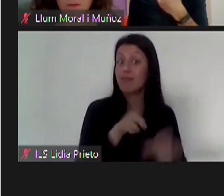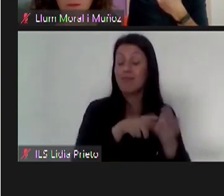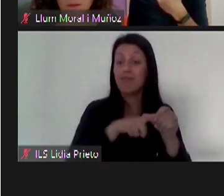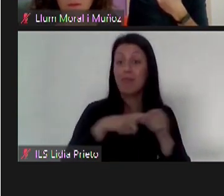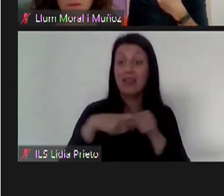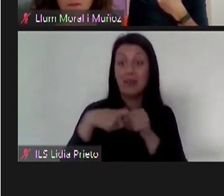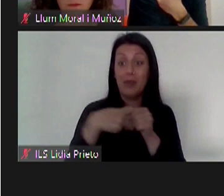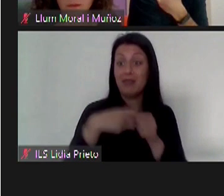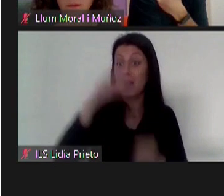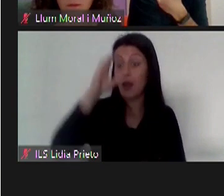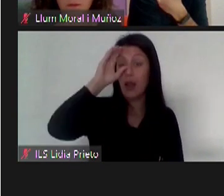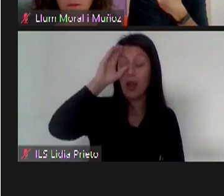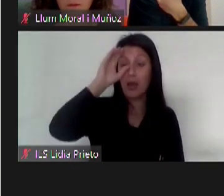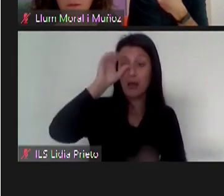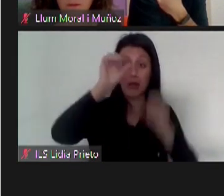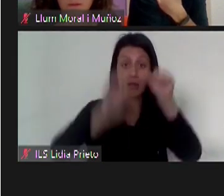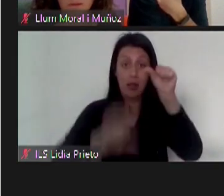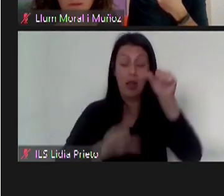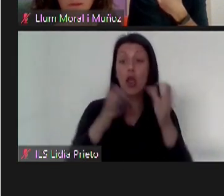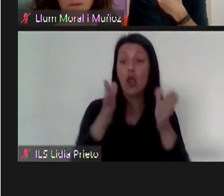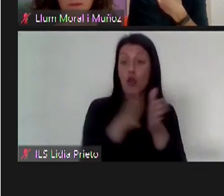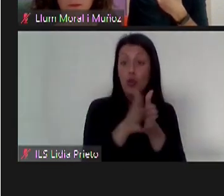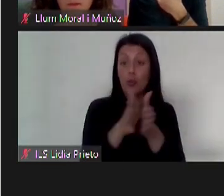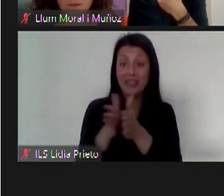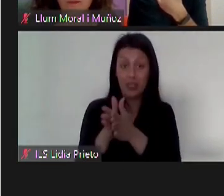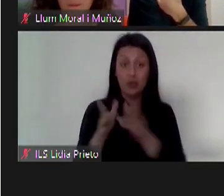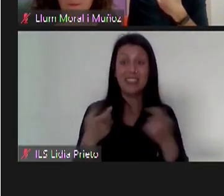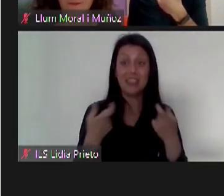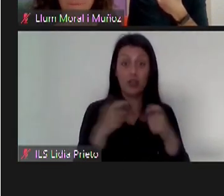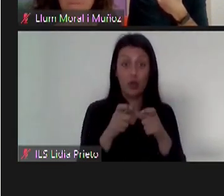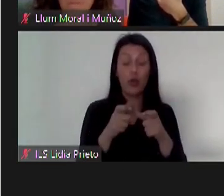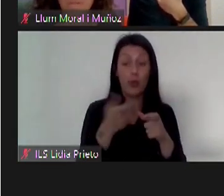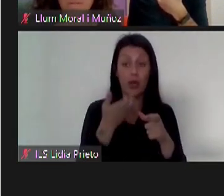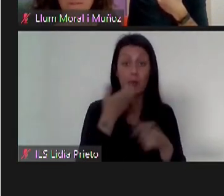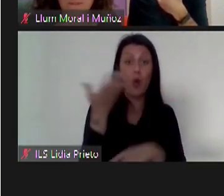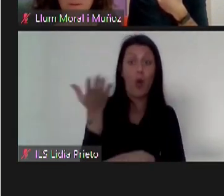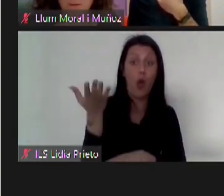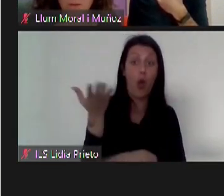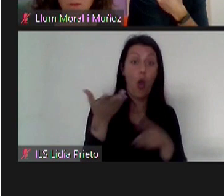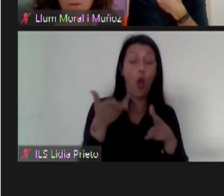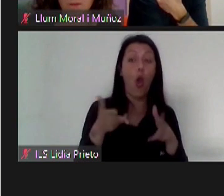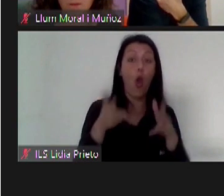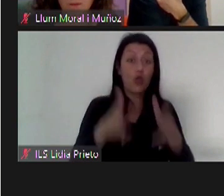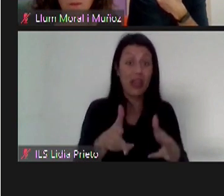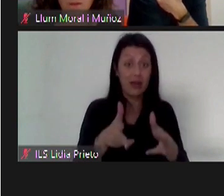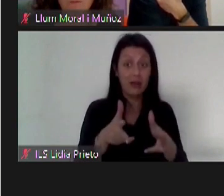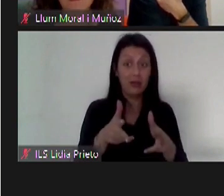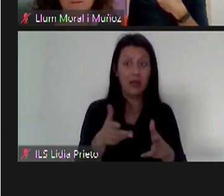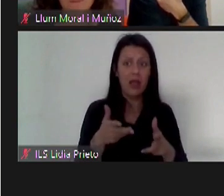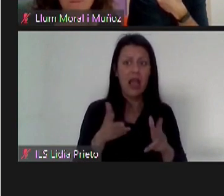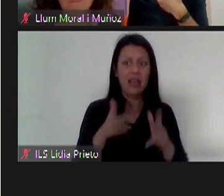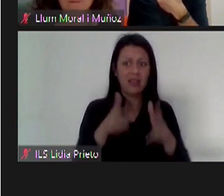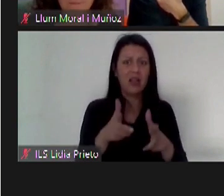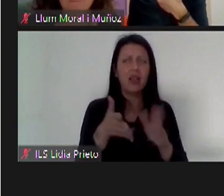están escuchando hay compañeros del sector hotelero, en los hoteles. Muchas veces el hotel es un refugio para